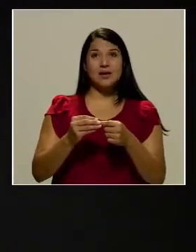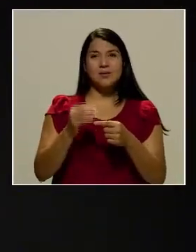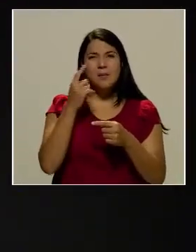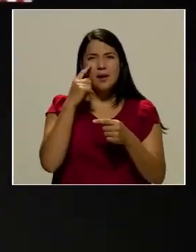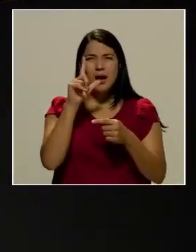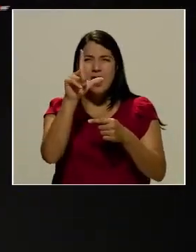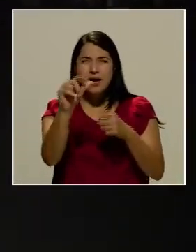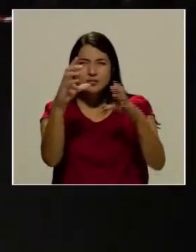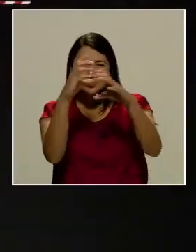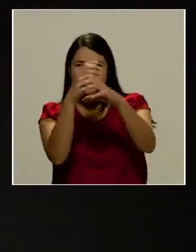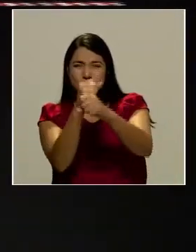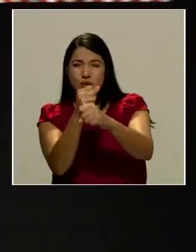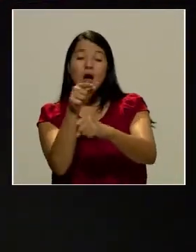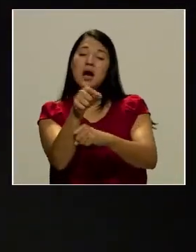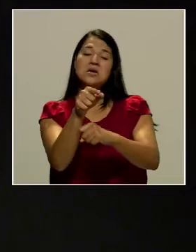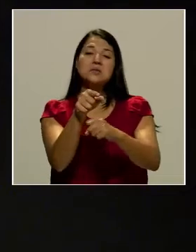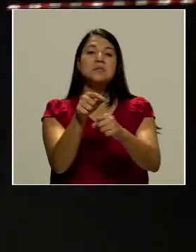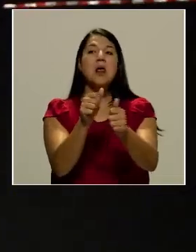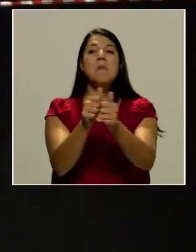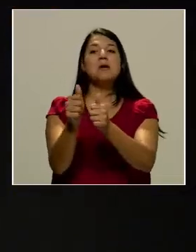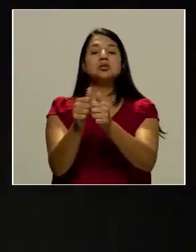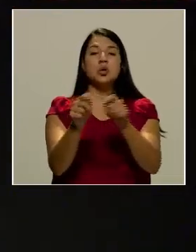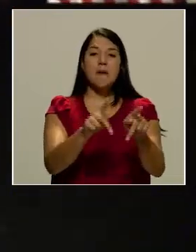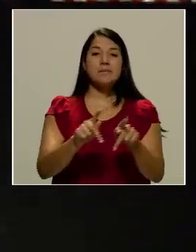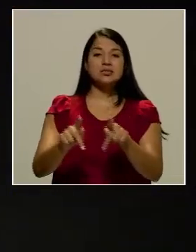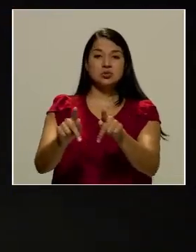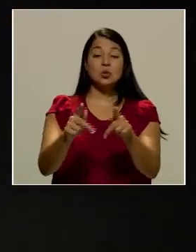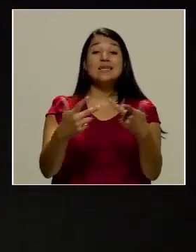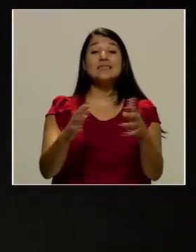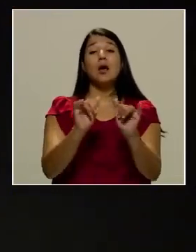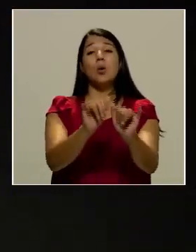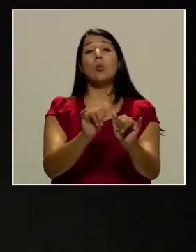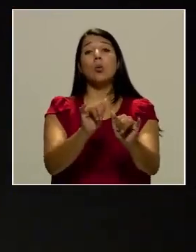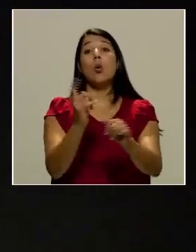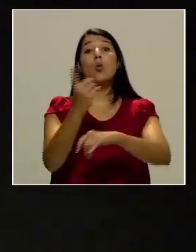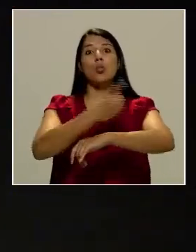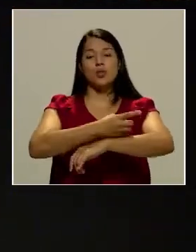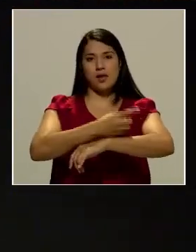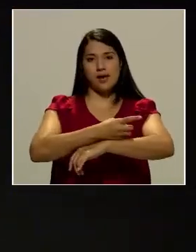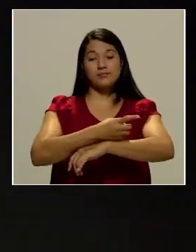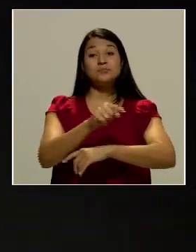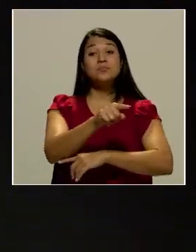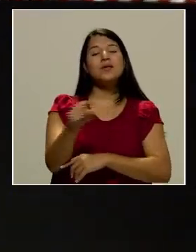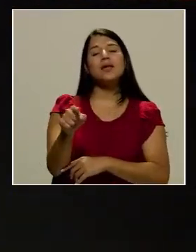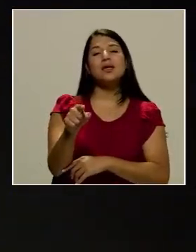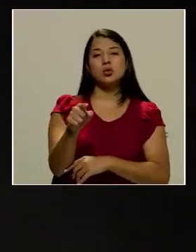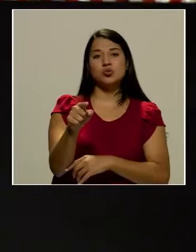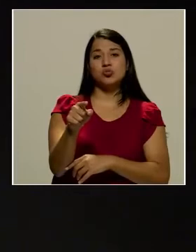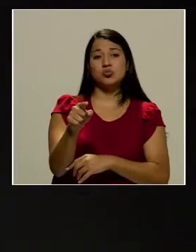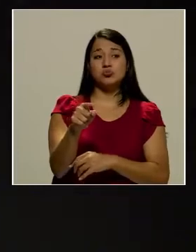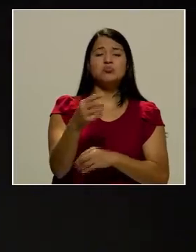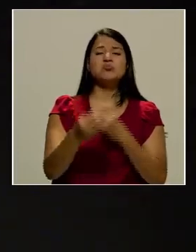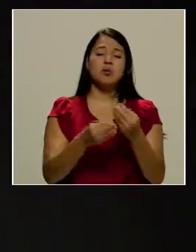al final, pero es donde la mayoría de las personas que llevan ya más de un día se encuentran acá precisamente realizando la